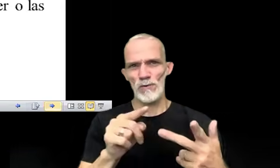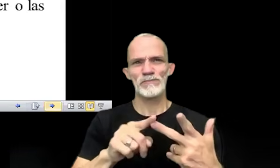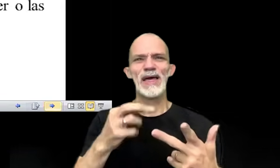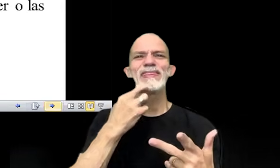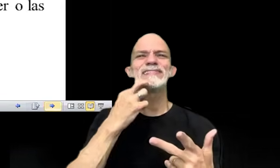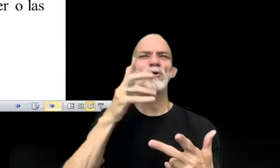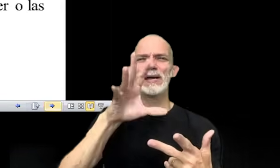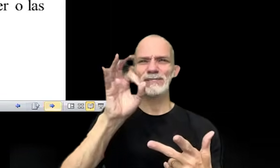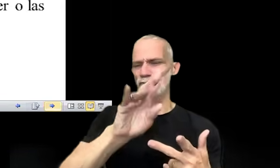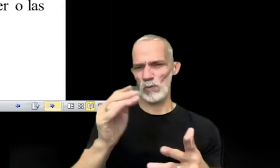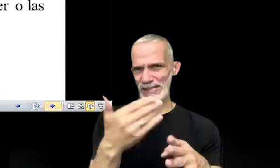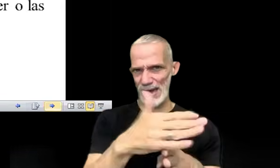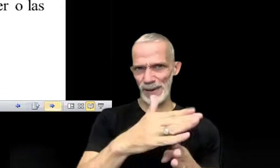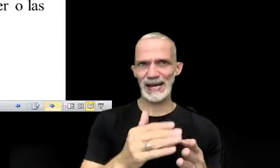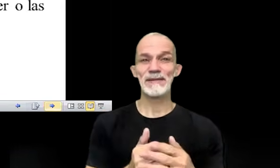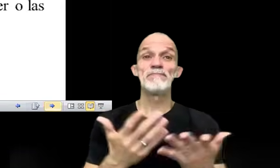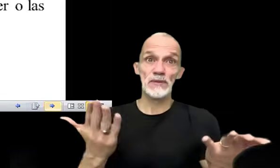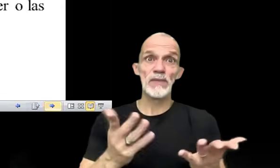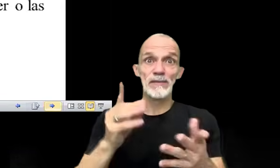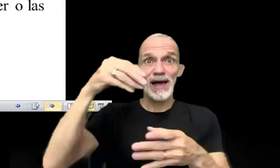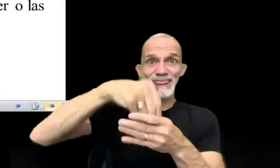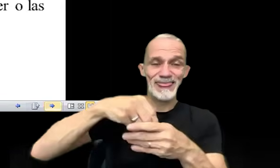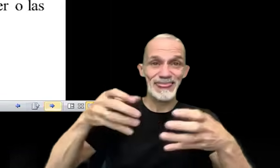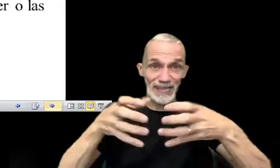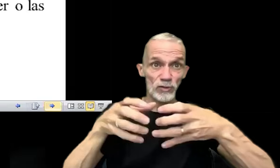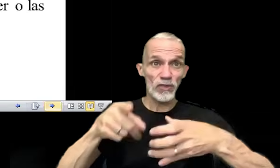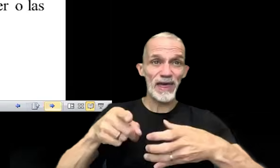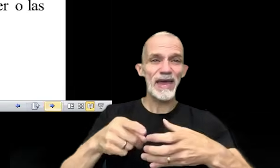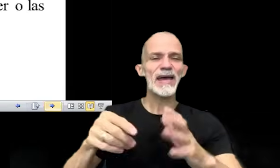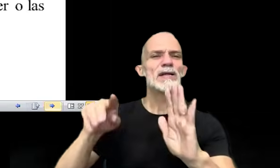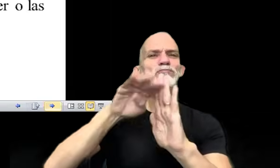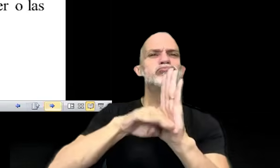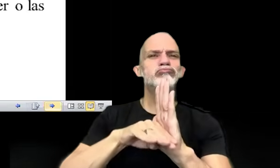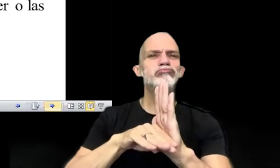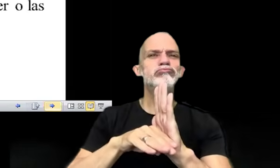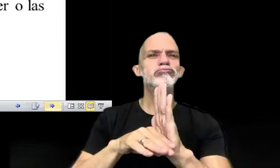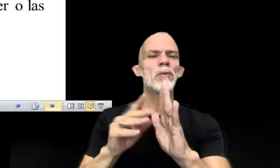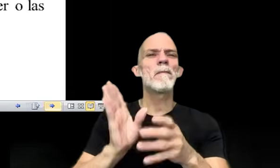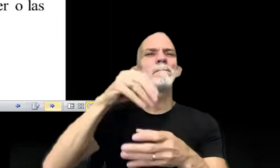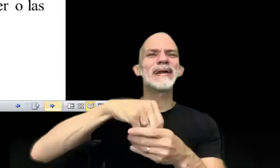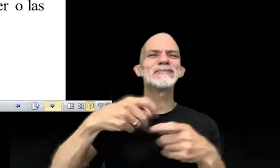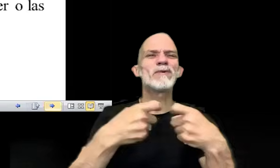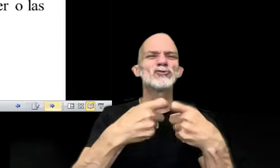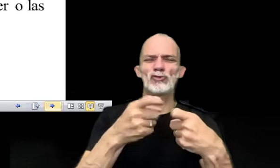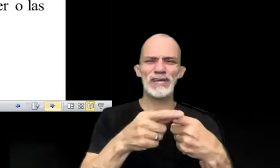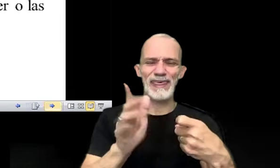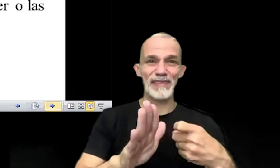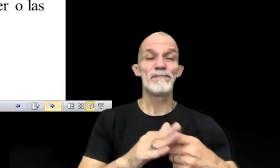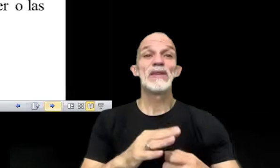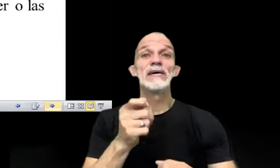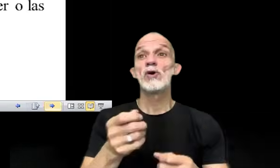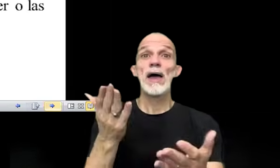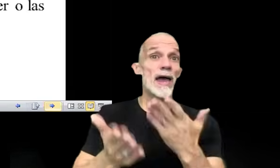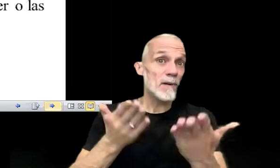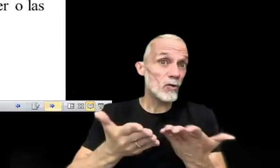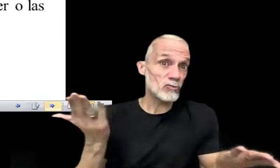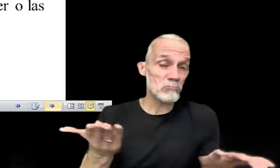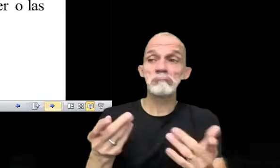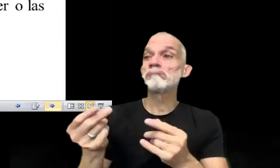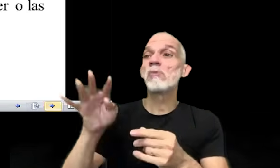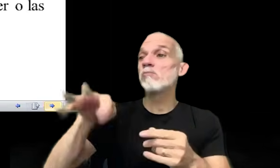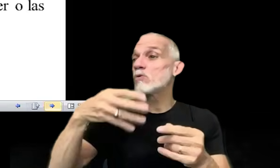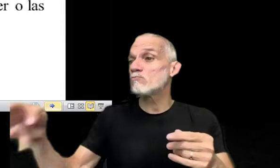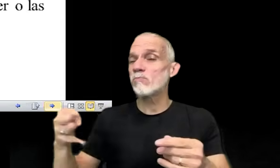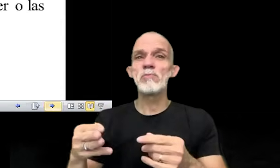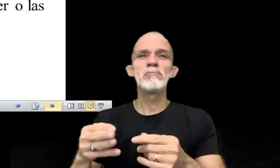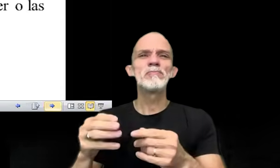la 19.550. O sea, las que van por el régimen de acciones y participaciones societarias. Se van a evaluar al valor de cotización